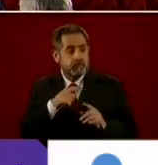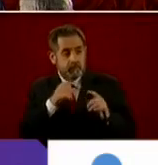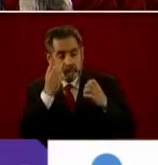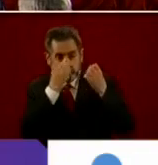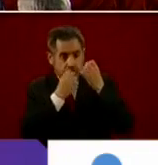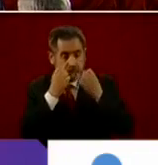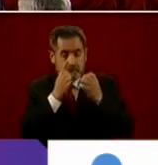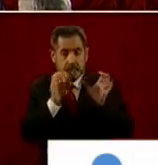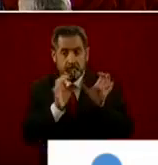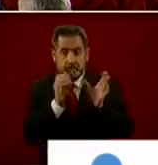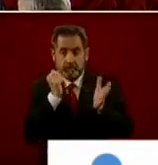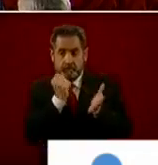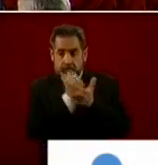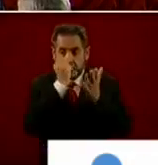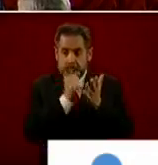el 15 de septiembre